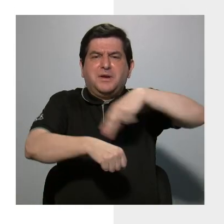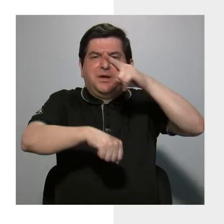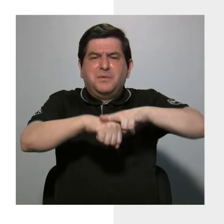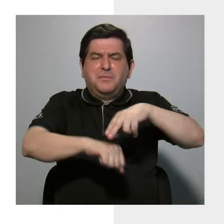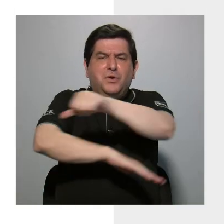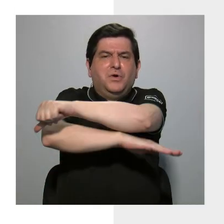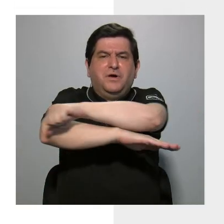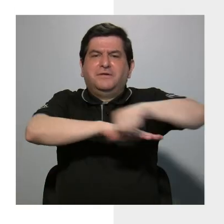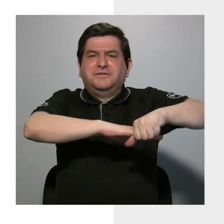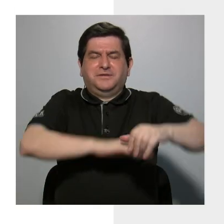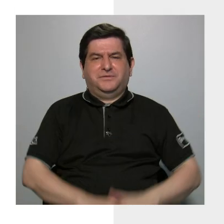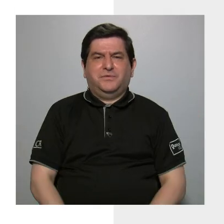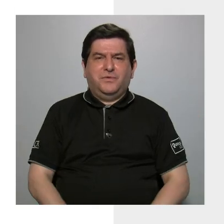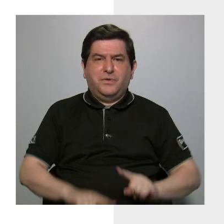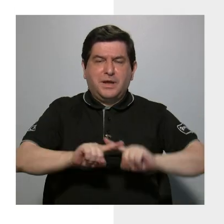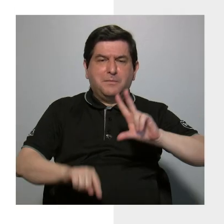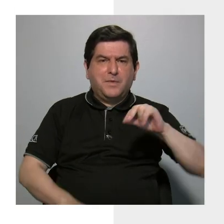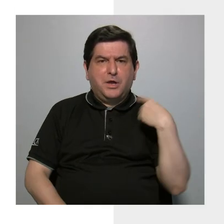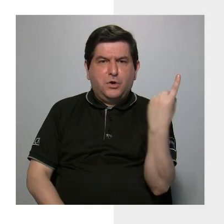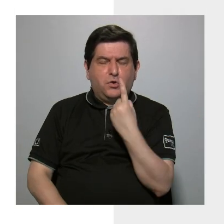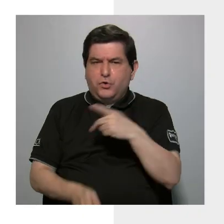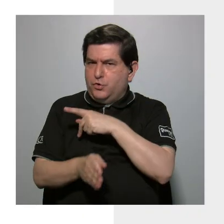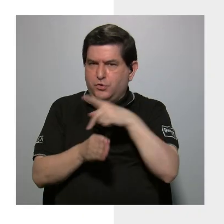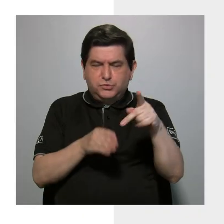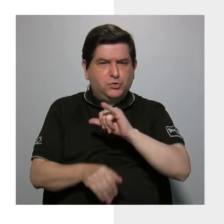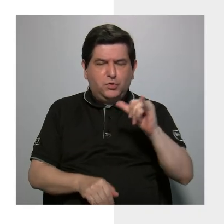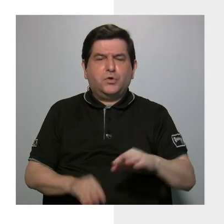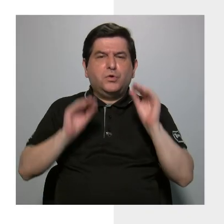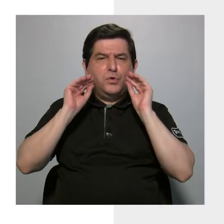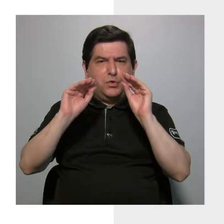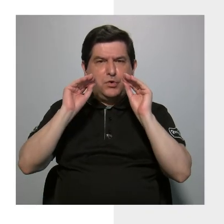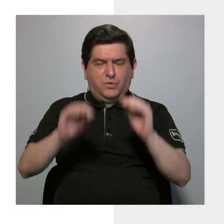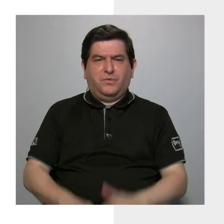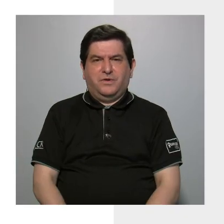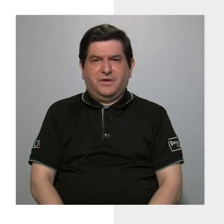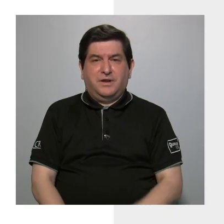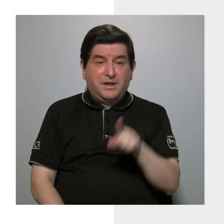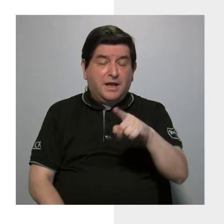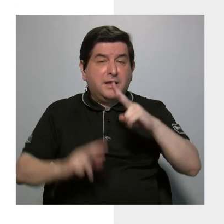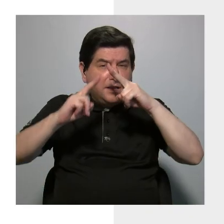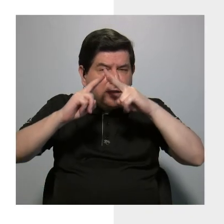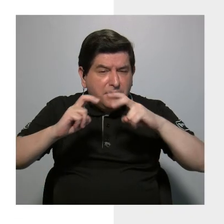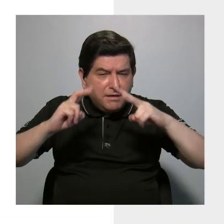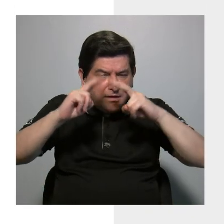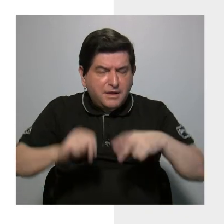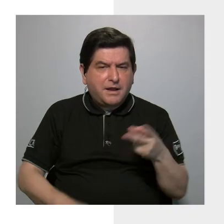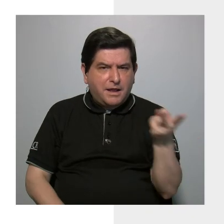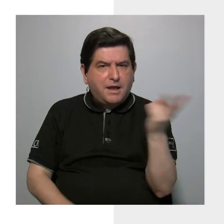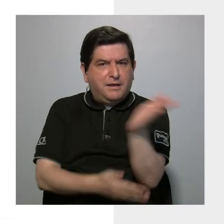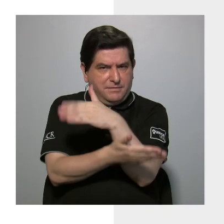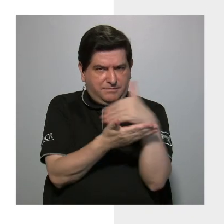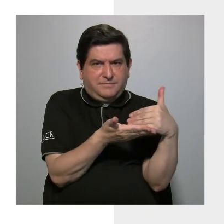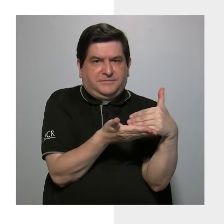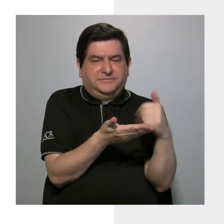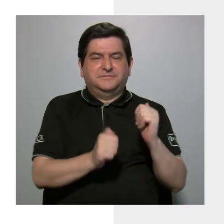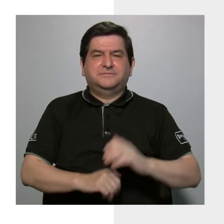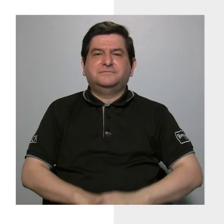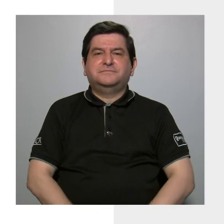Arquitectura. Pero no solo por lo profesional, sino también por lo académico. Ahí miden ambas